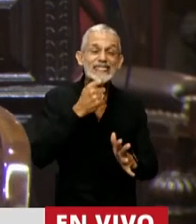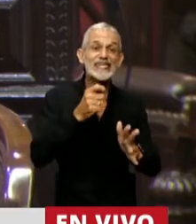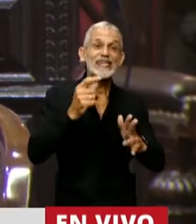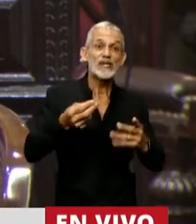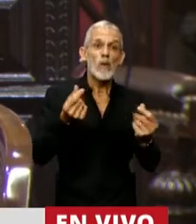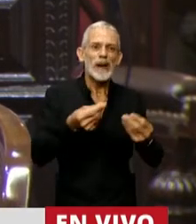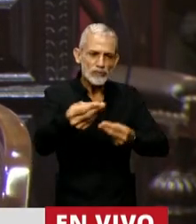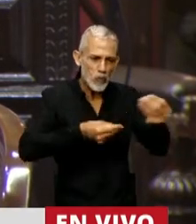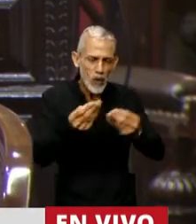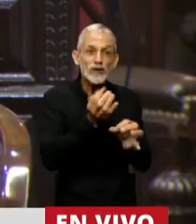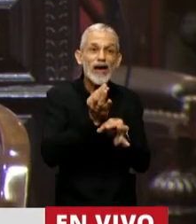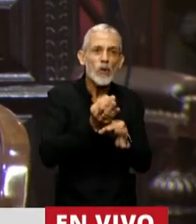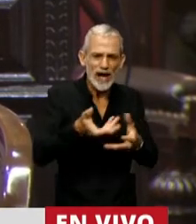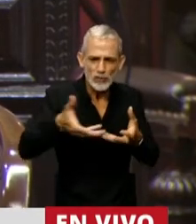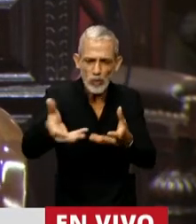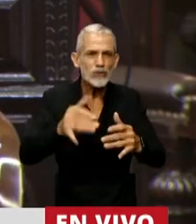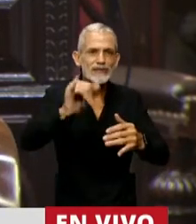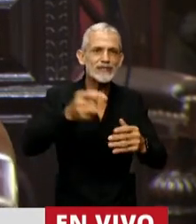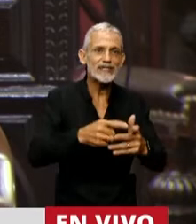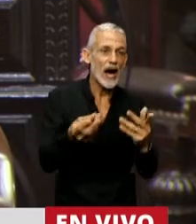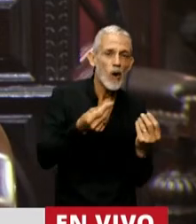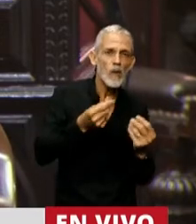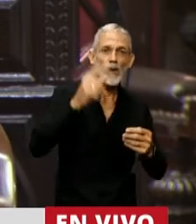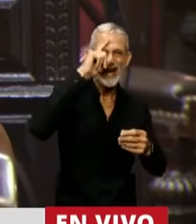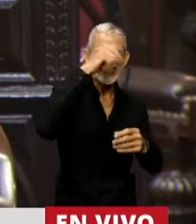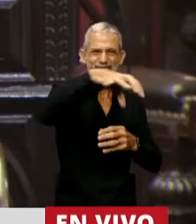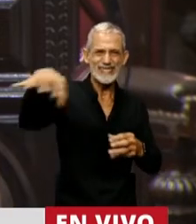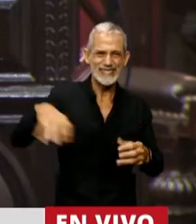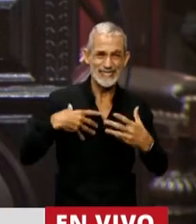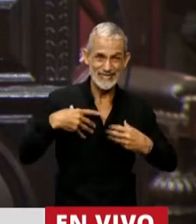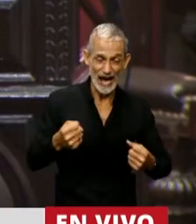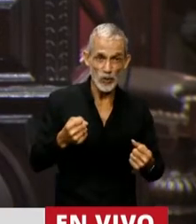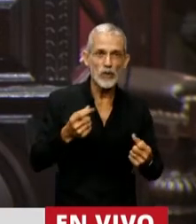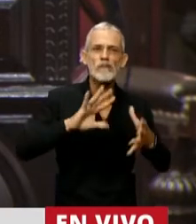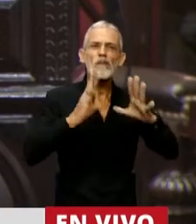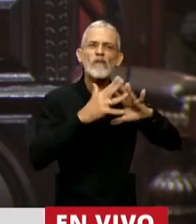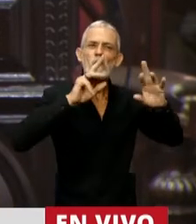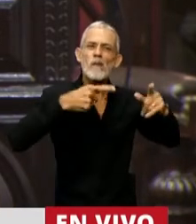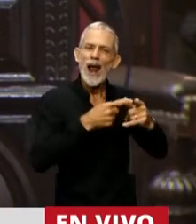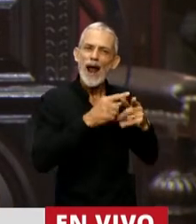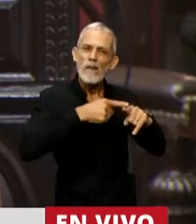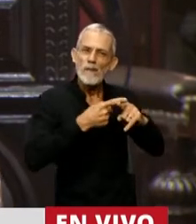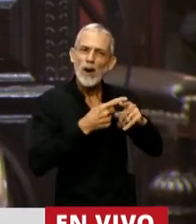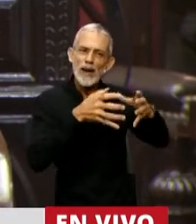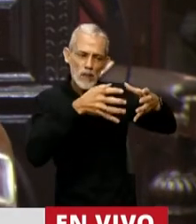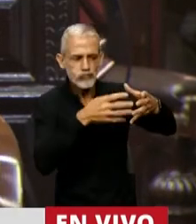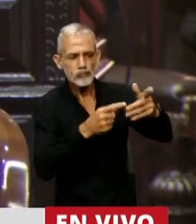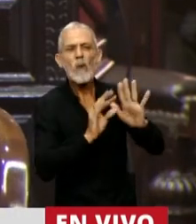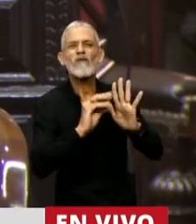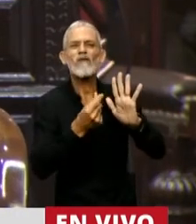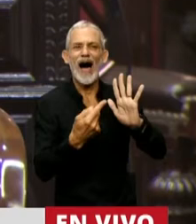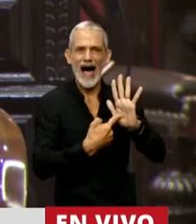buenos presupuestos educativos y hay buenos presupuestos en salud, porque lo que vale es el modelo político económico que se lleva adelante.